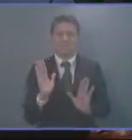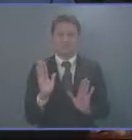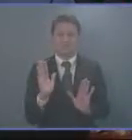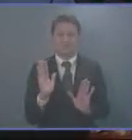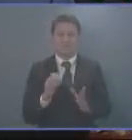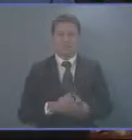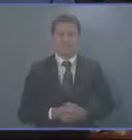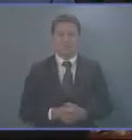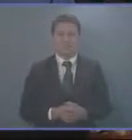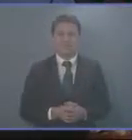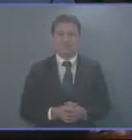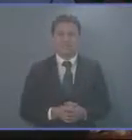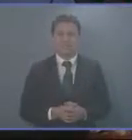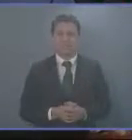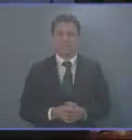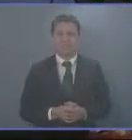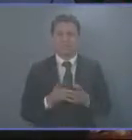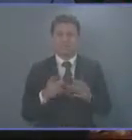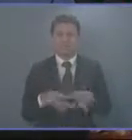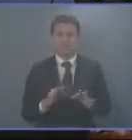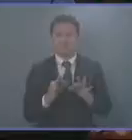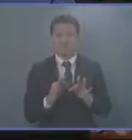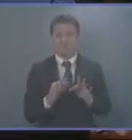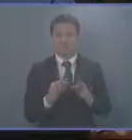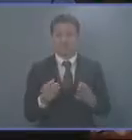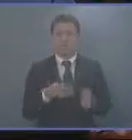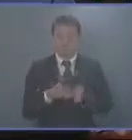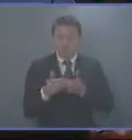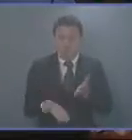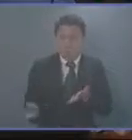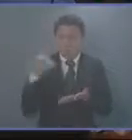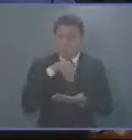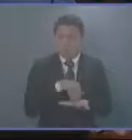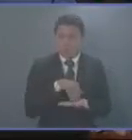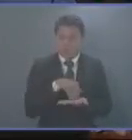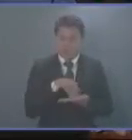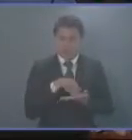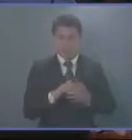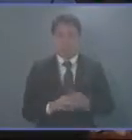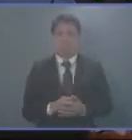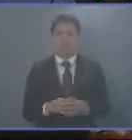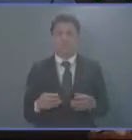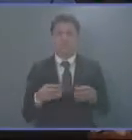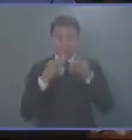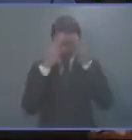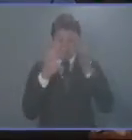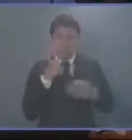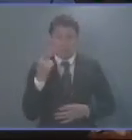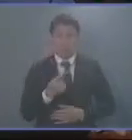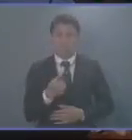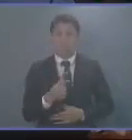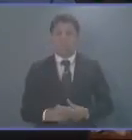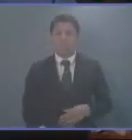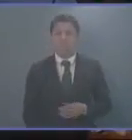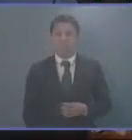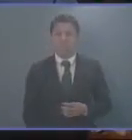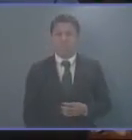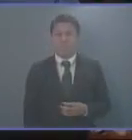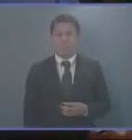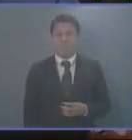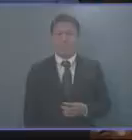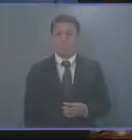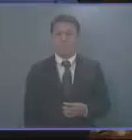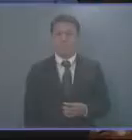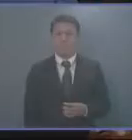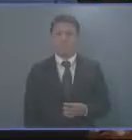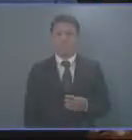Barrios, que está muy preocupado por este tema porque ya va a vencer nuevamente el decreto y se está pidiendo una prórroga